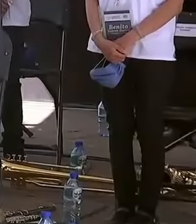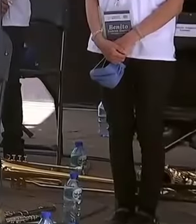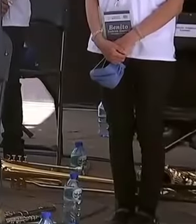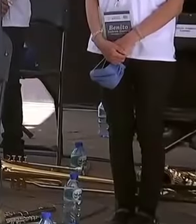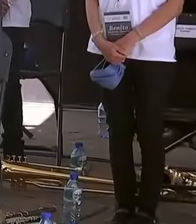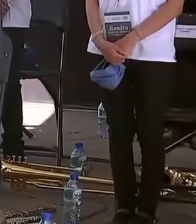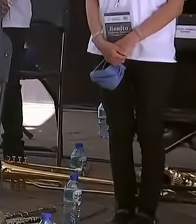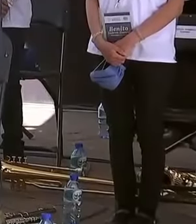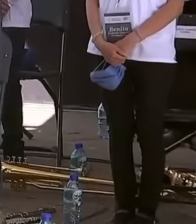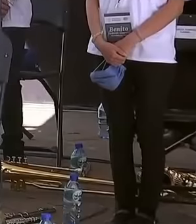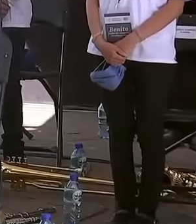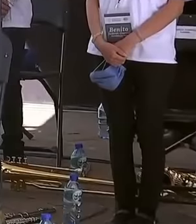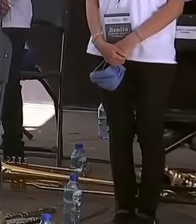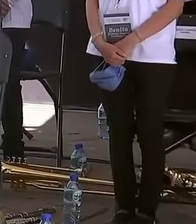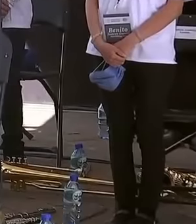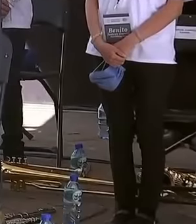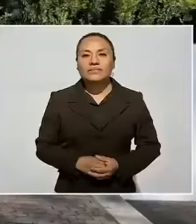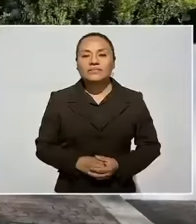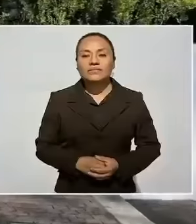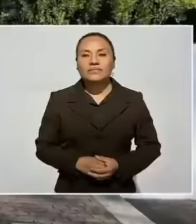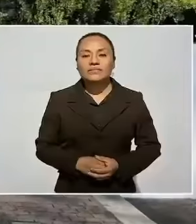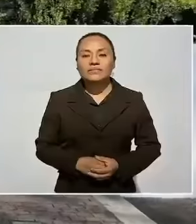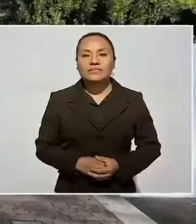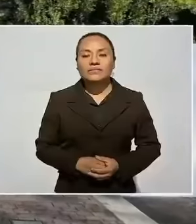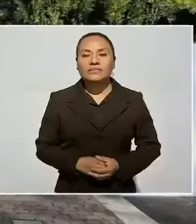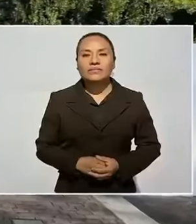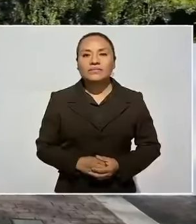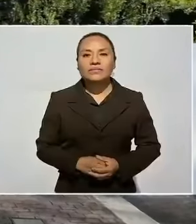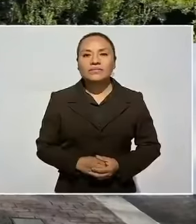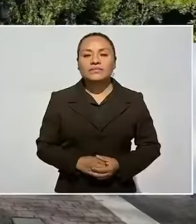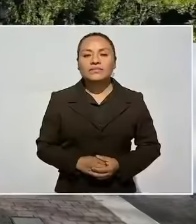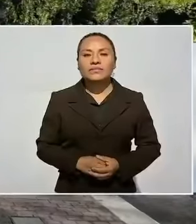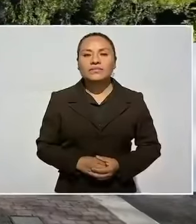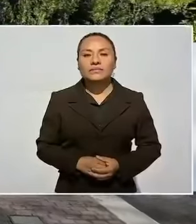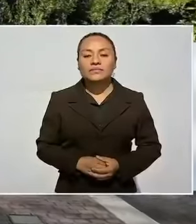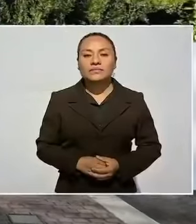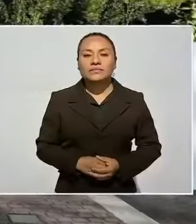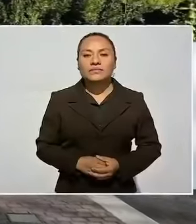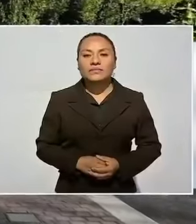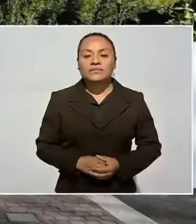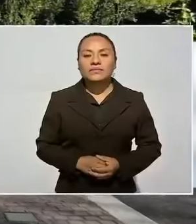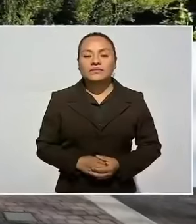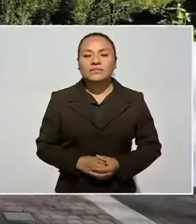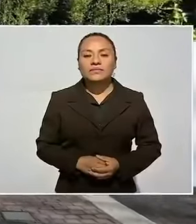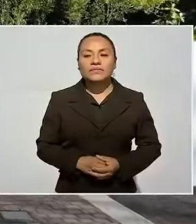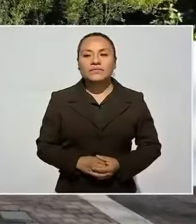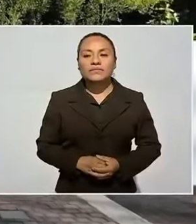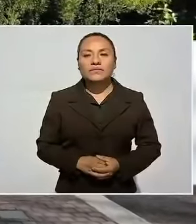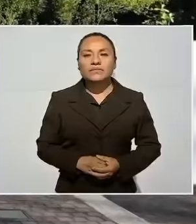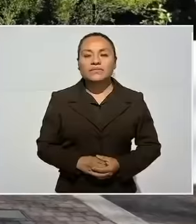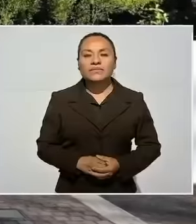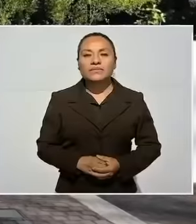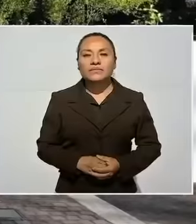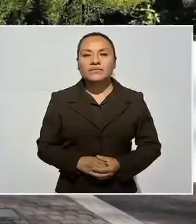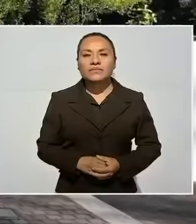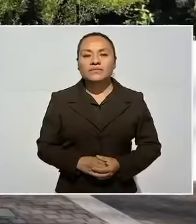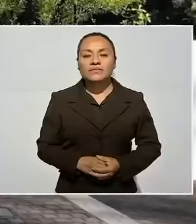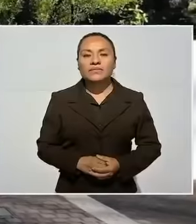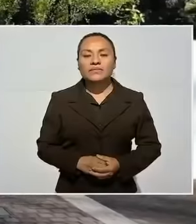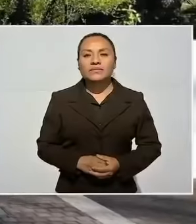las manos que siempre emprendían, su creencia, su fe y su valor.